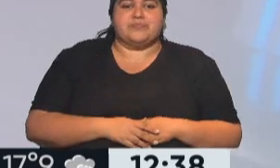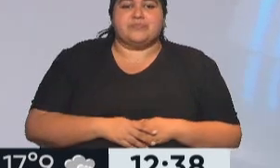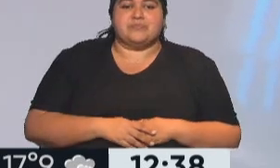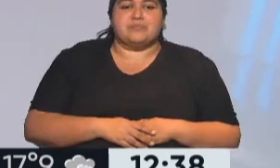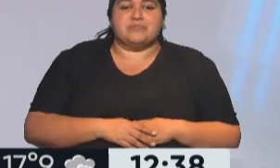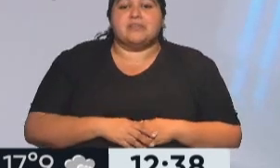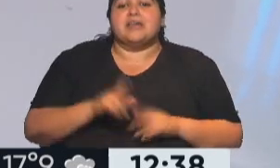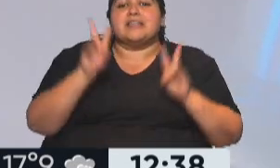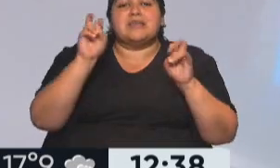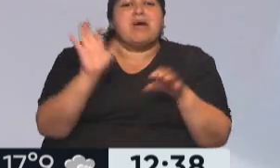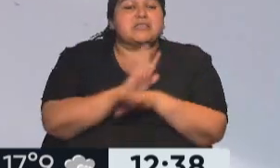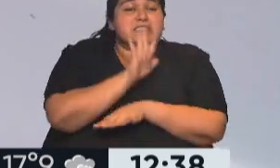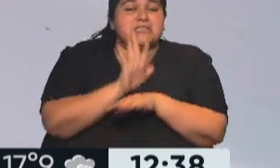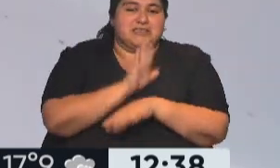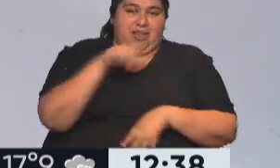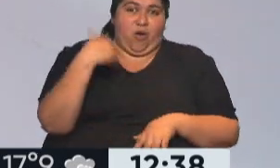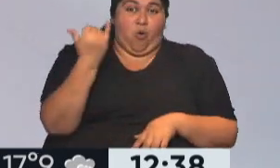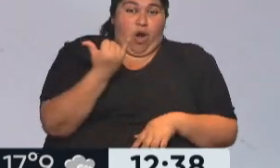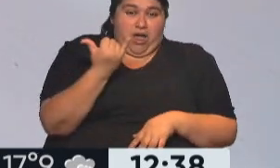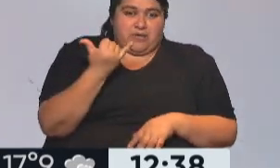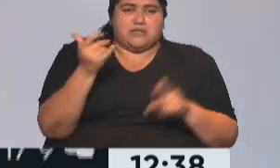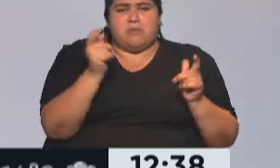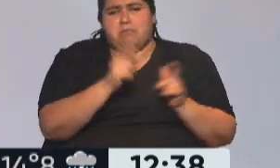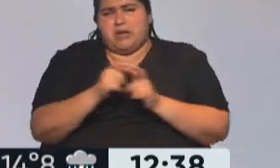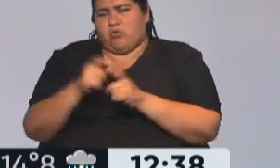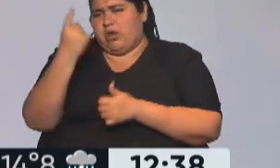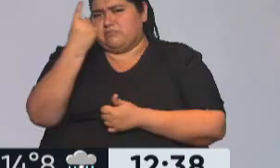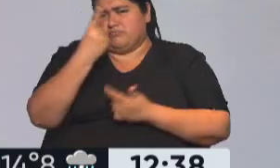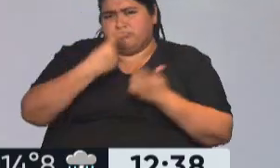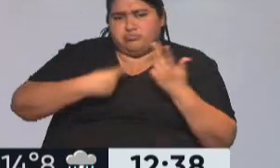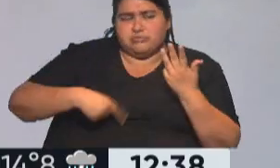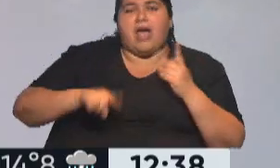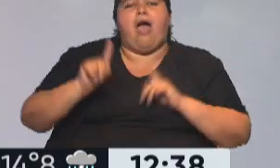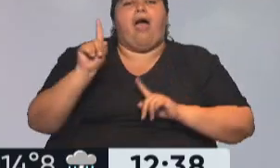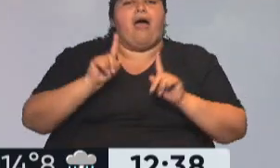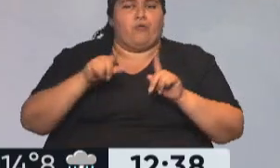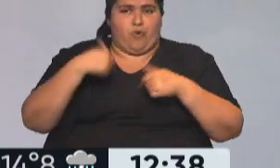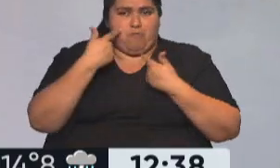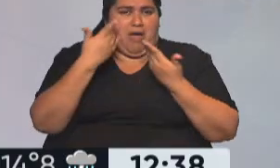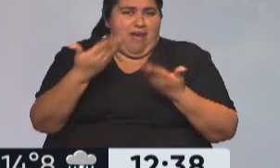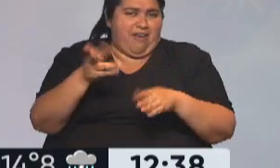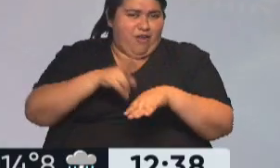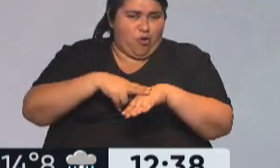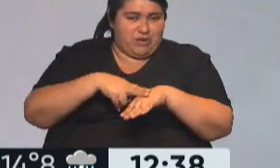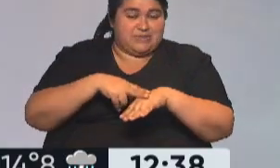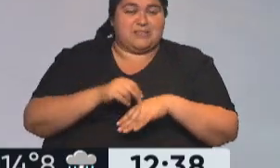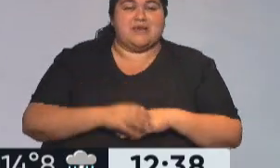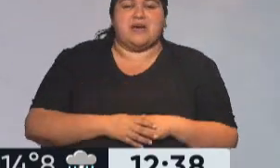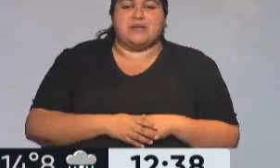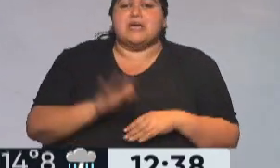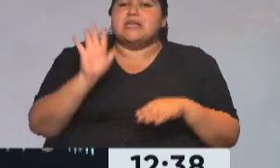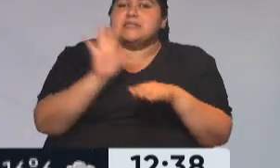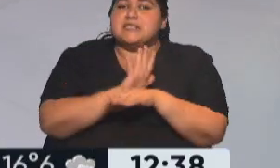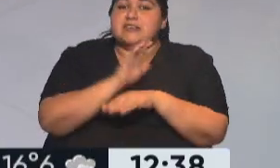Vamos a hablar de cine. El jueves se renueva la cartelera con un montón de películas y tenemos algunas para recomendarles. Cesare Pavese en el cine